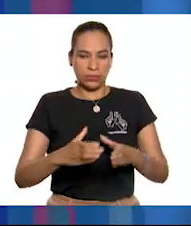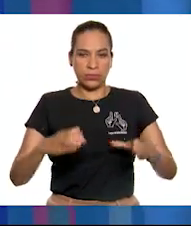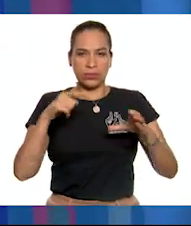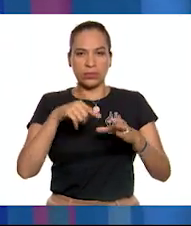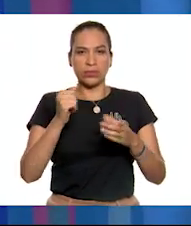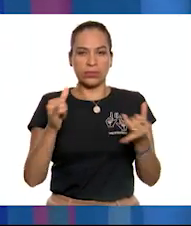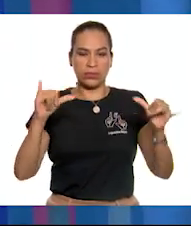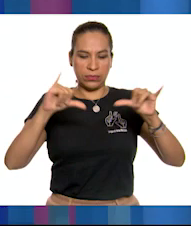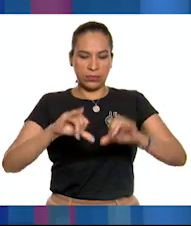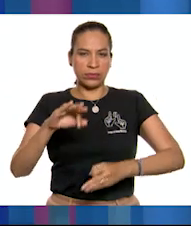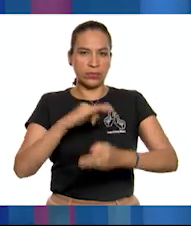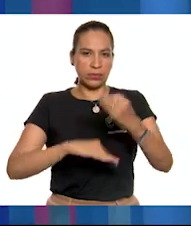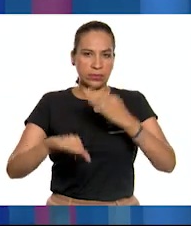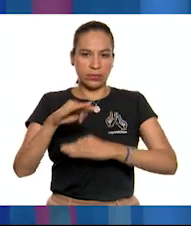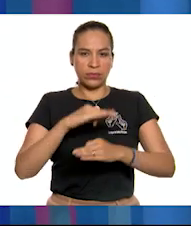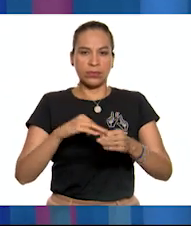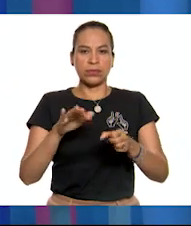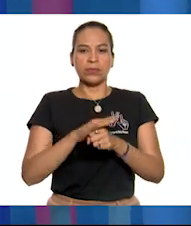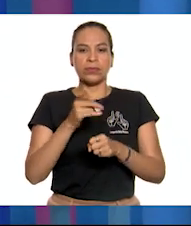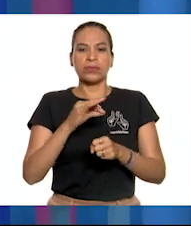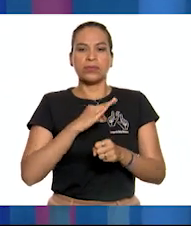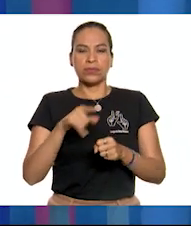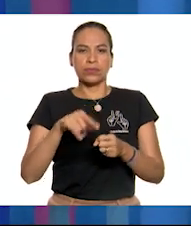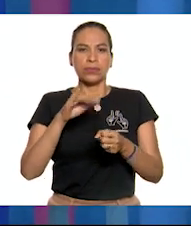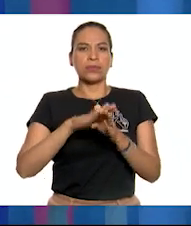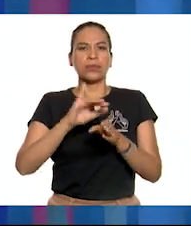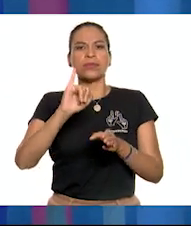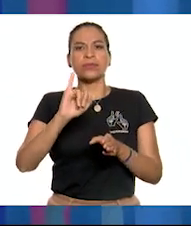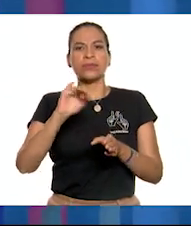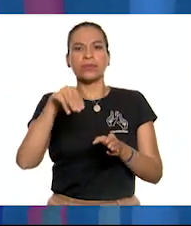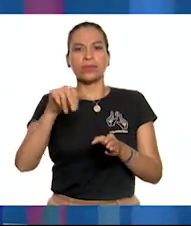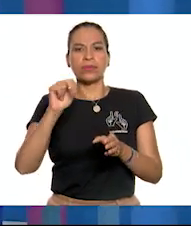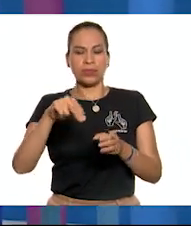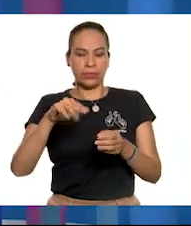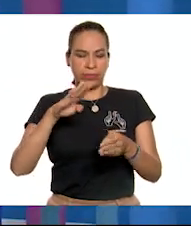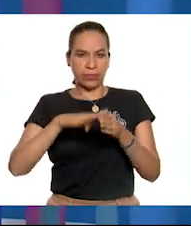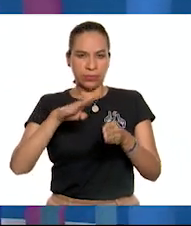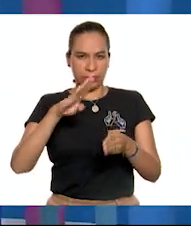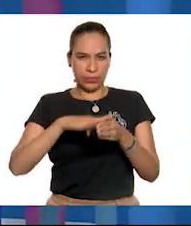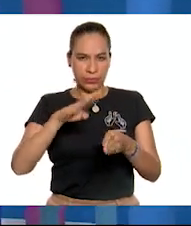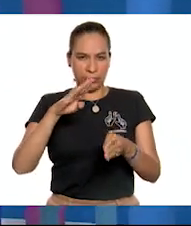donde vamos a mezclar todo esto y, por supuesto, pues un imán. Así es.